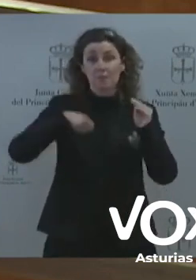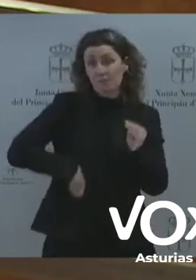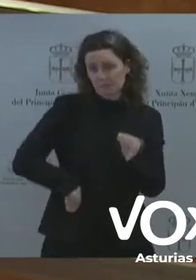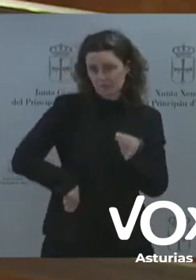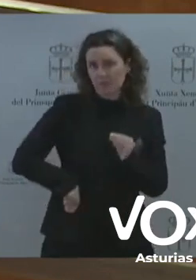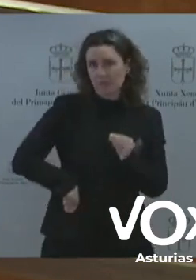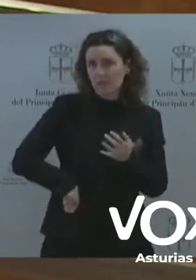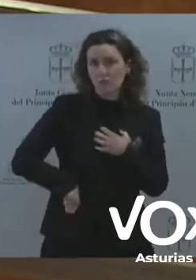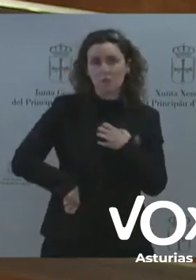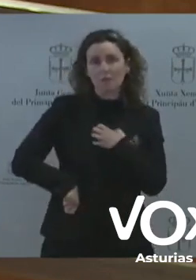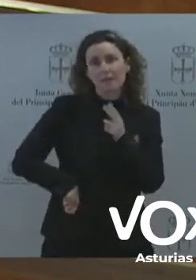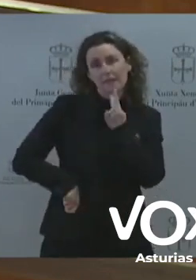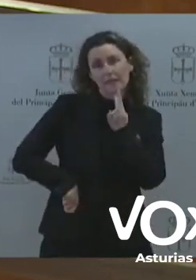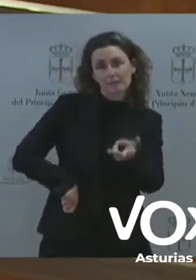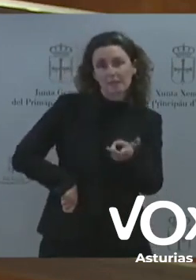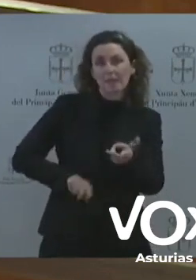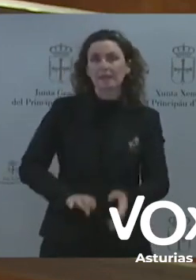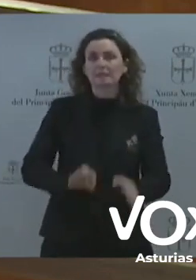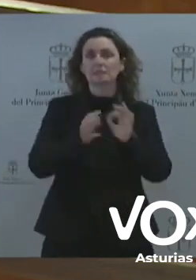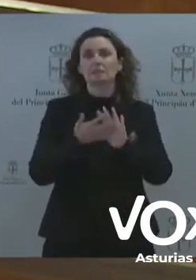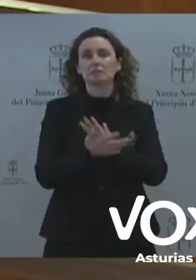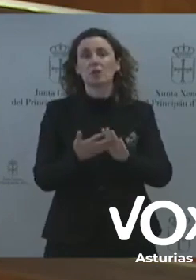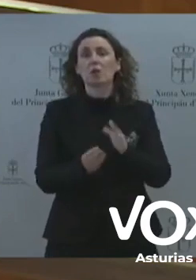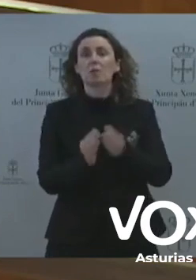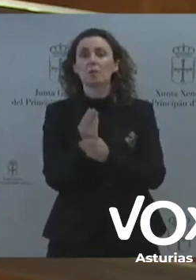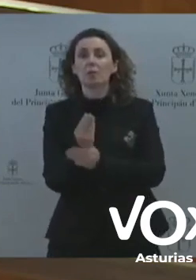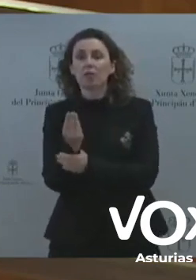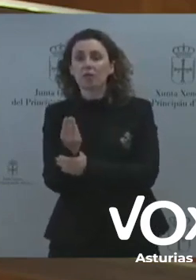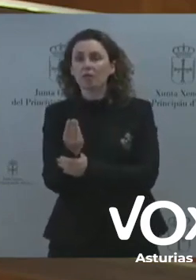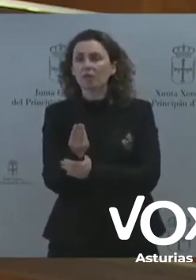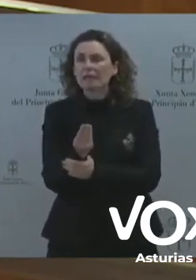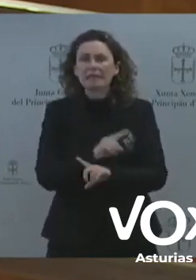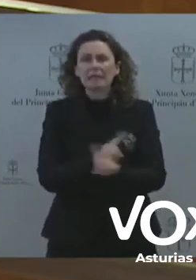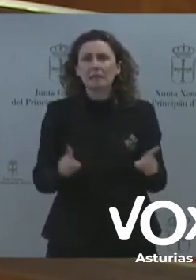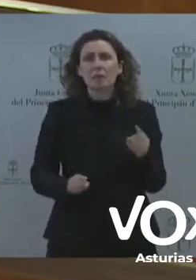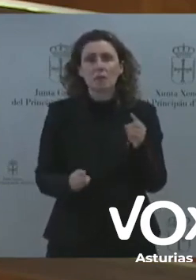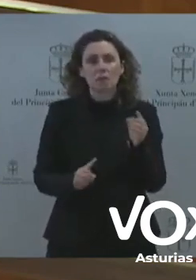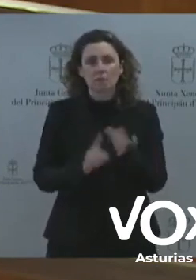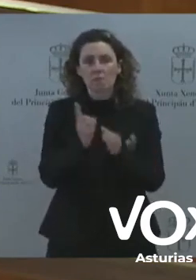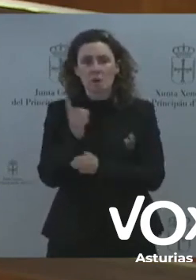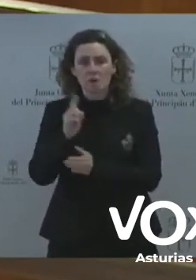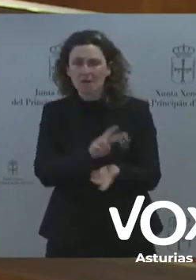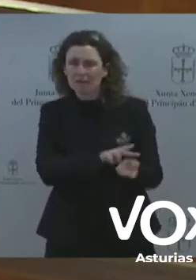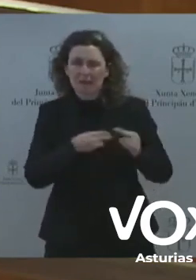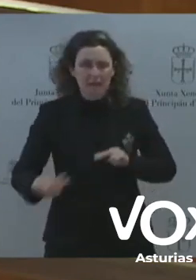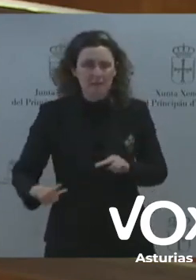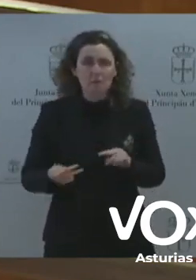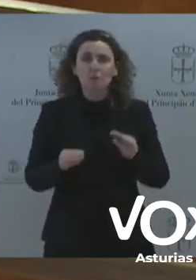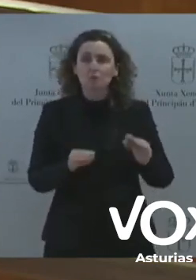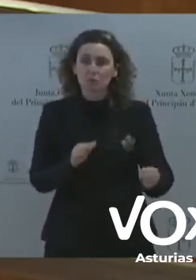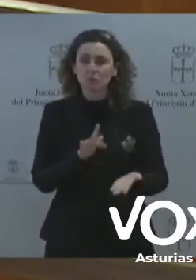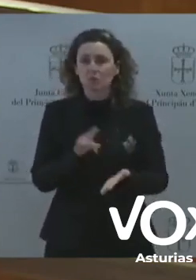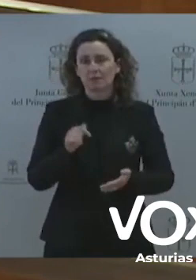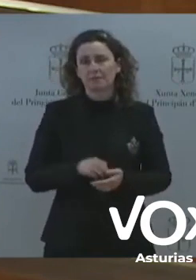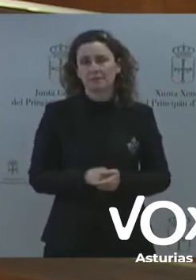peculiaridades productivas ni a las constantes innovaciones y cambios tecnológicos de los procesos productivos. Además, tiene una duración, en muchos